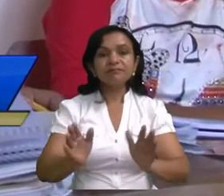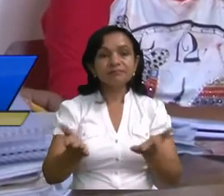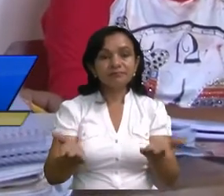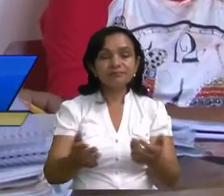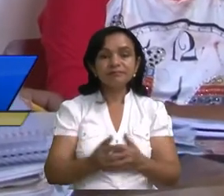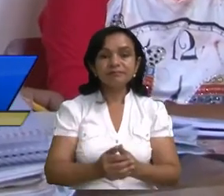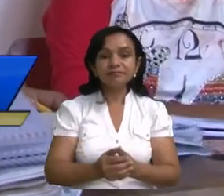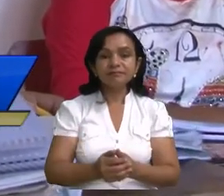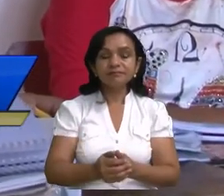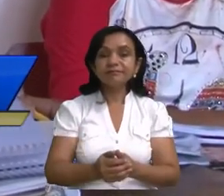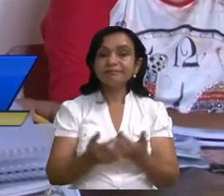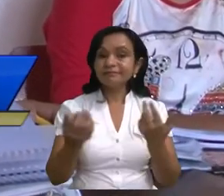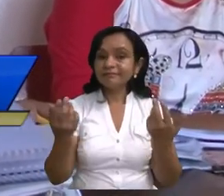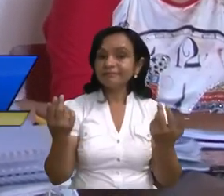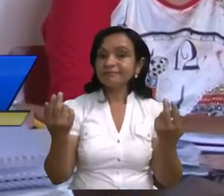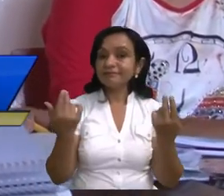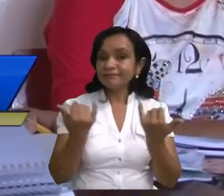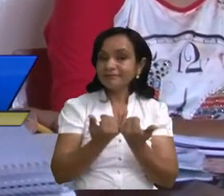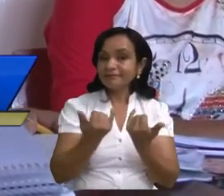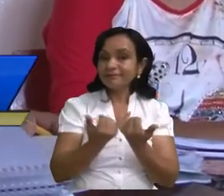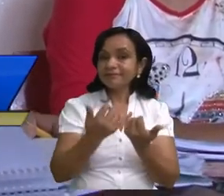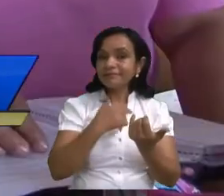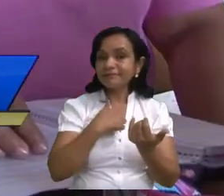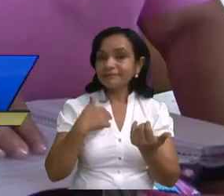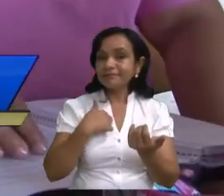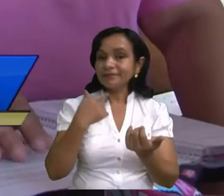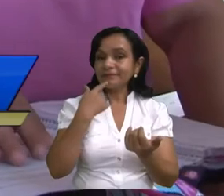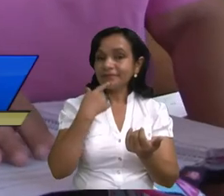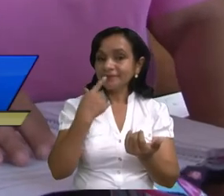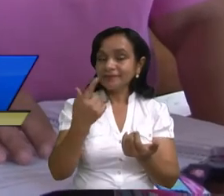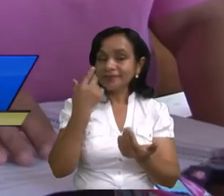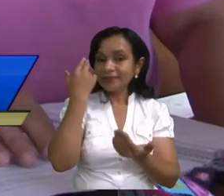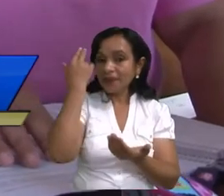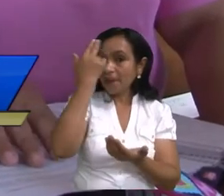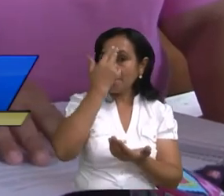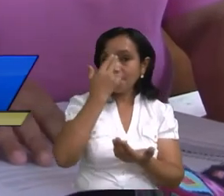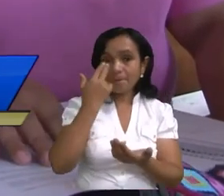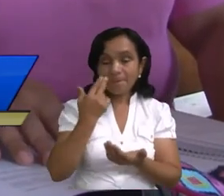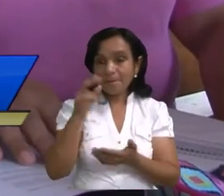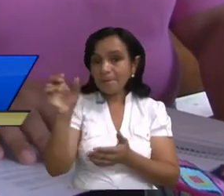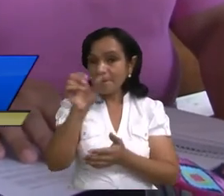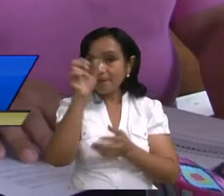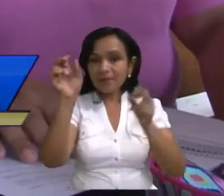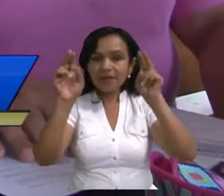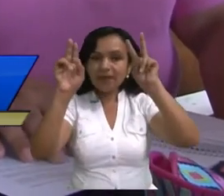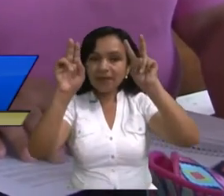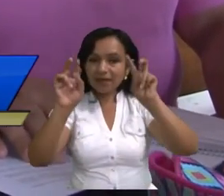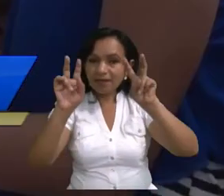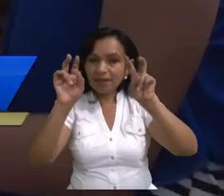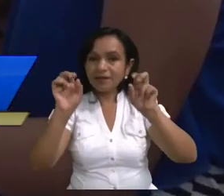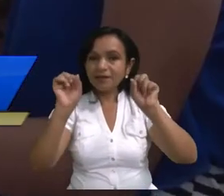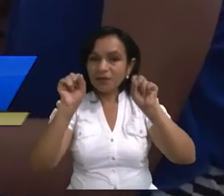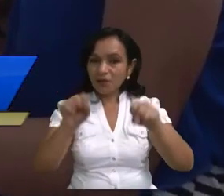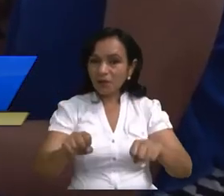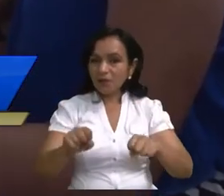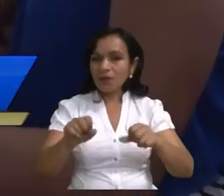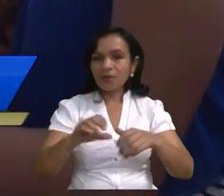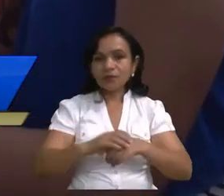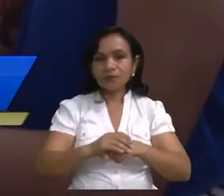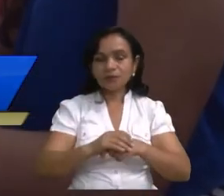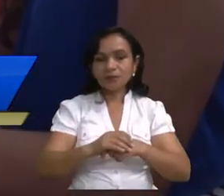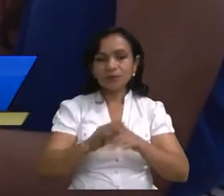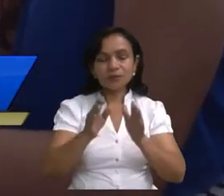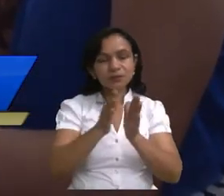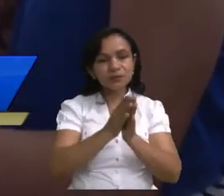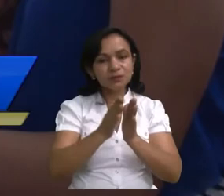alguna. Sí. Maestra, compañera, le tengo que consultar sobre otro tema, aunque sé que podríamos conversar mediante